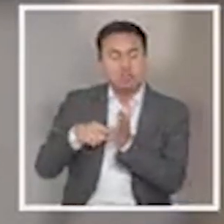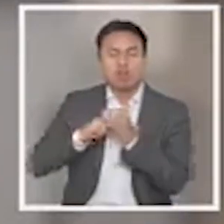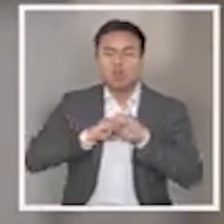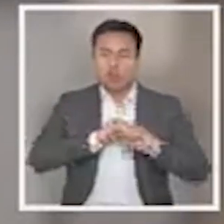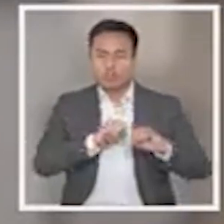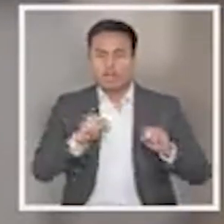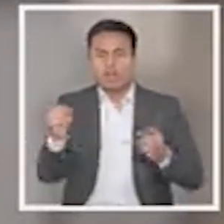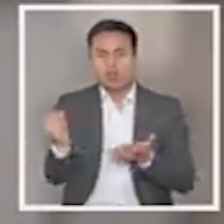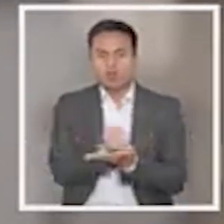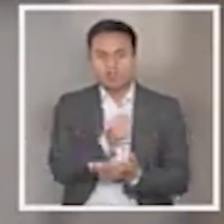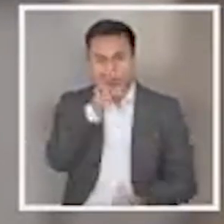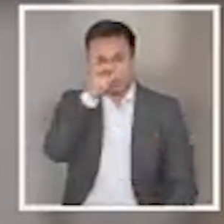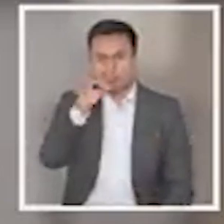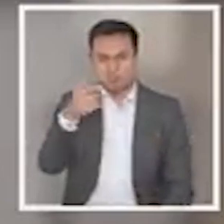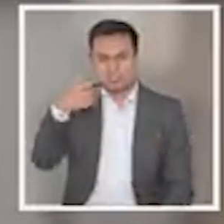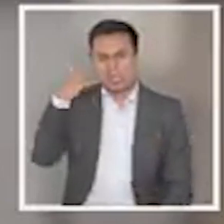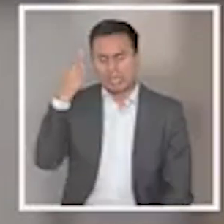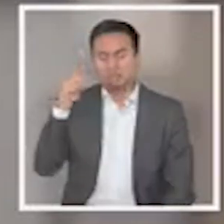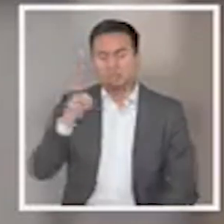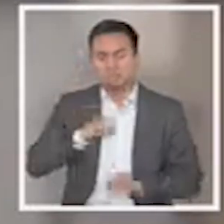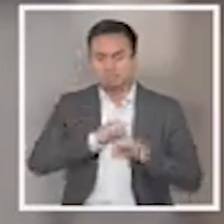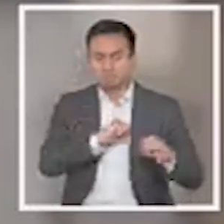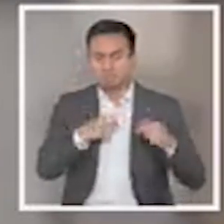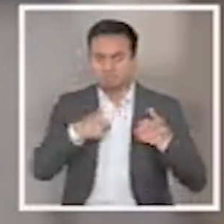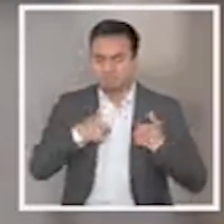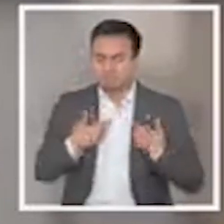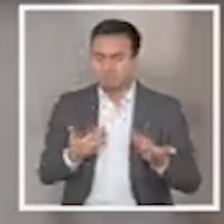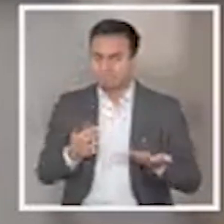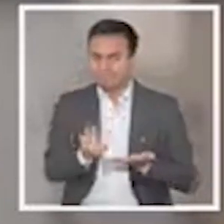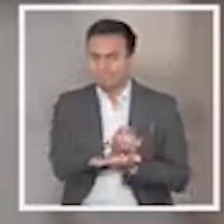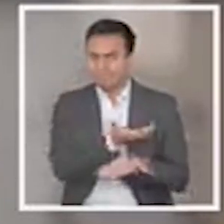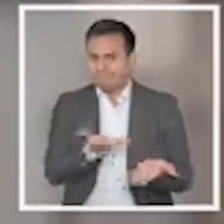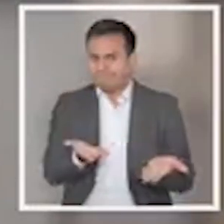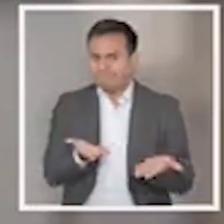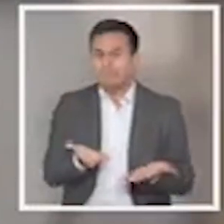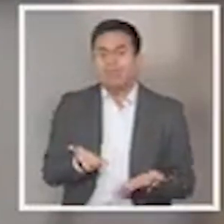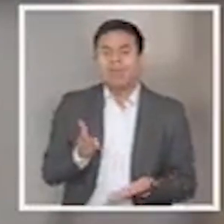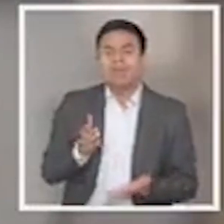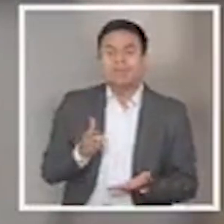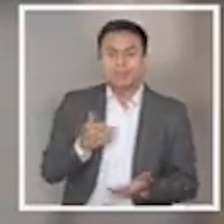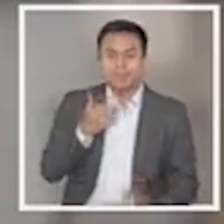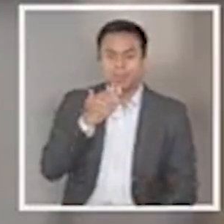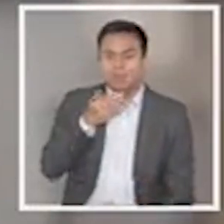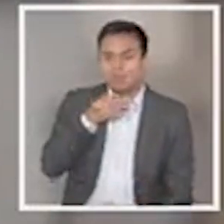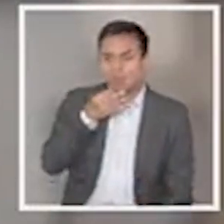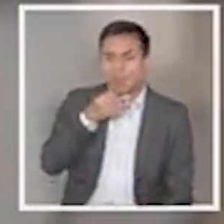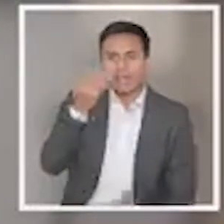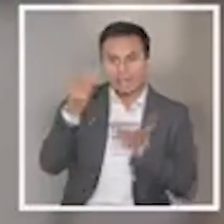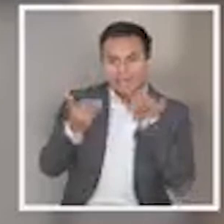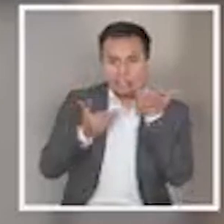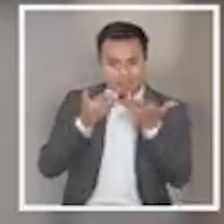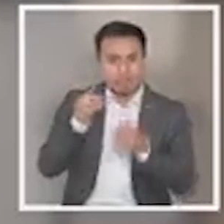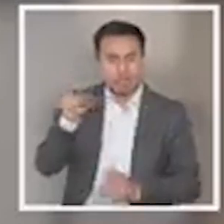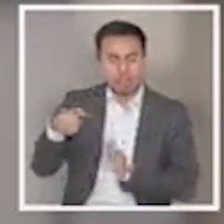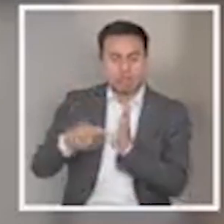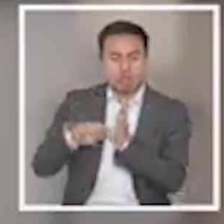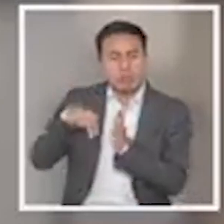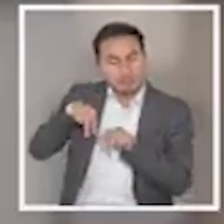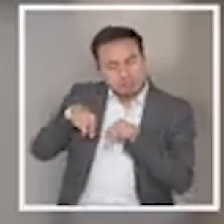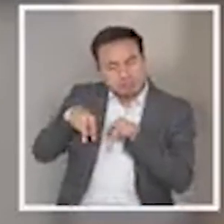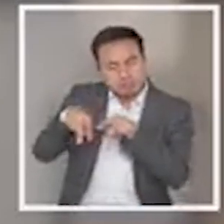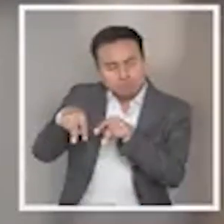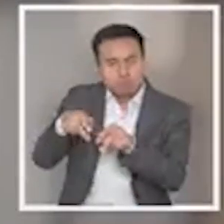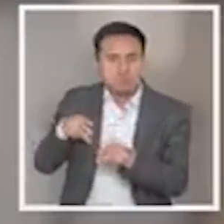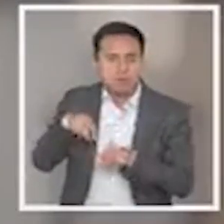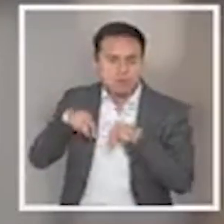Aires en contra del golpe de Pinochet y hasta le conté lo que cantábamos caminando por las